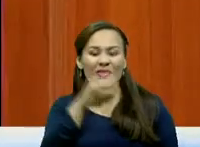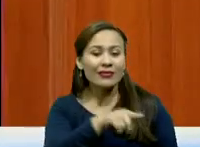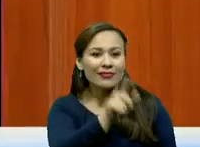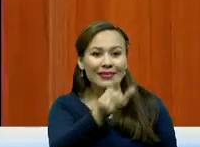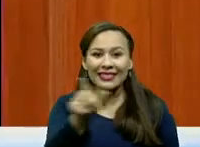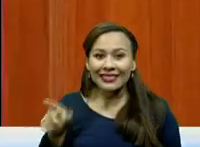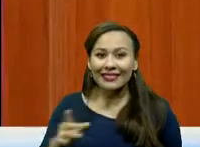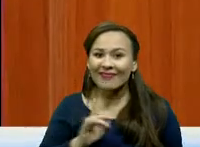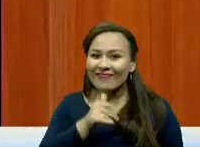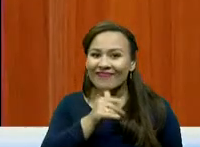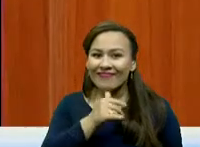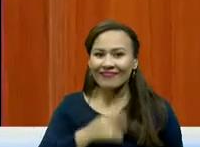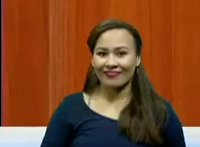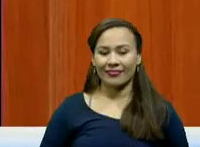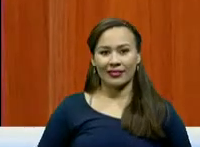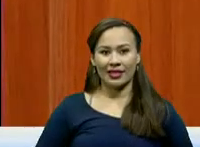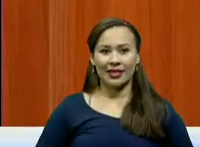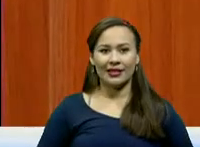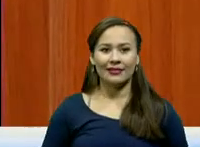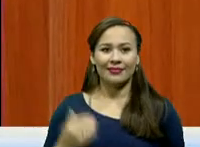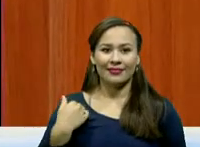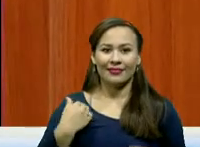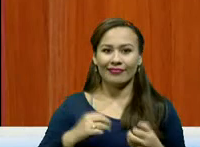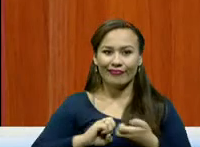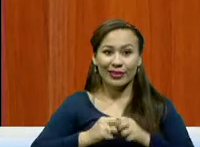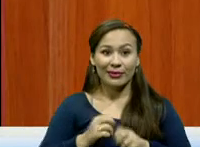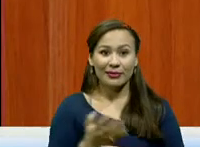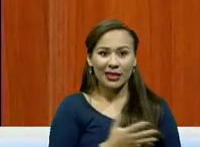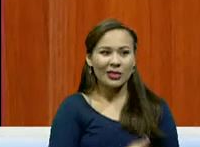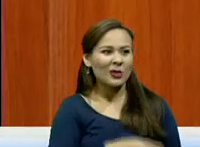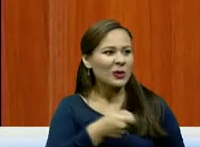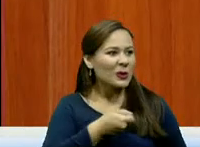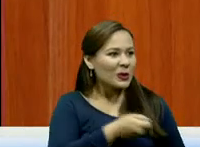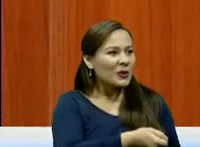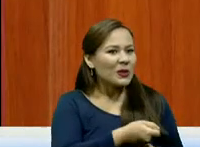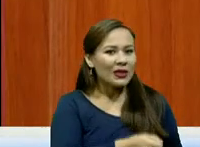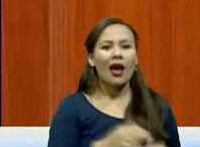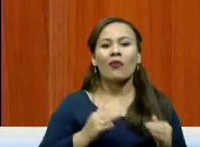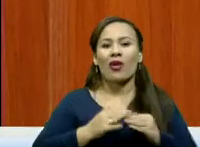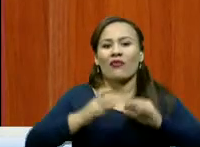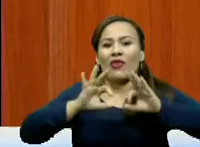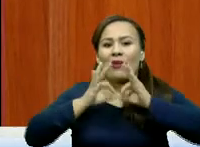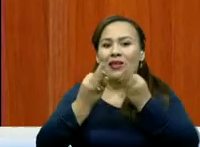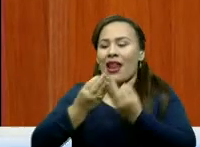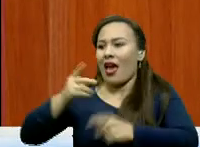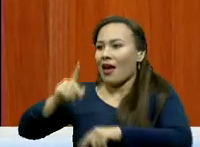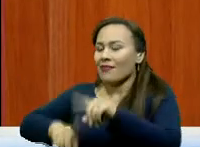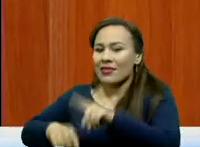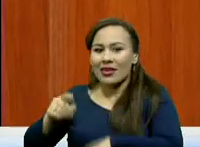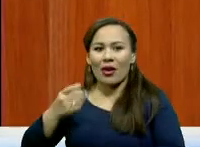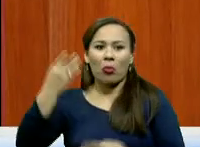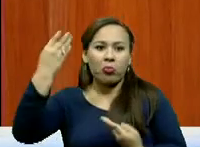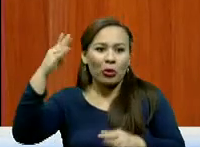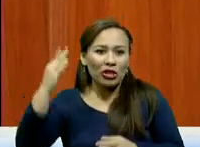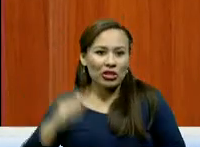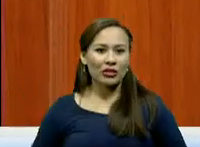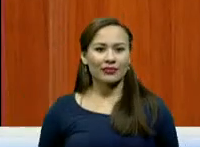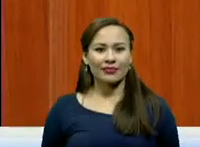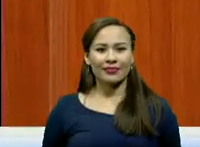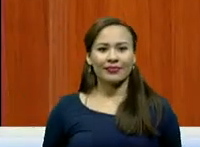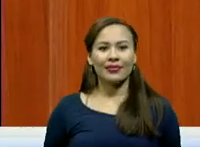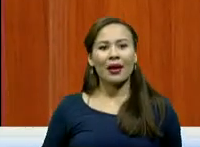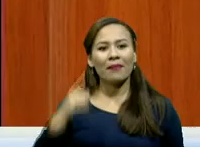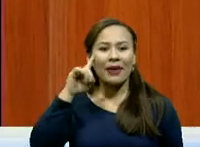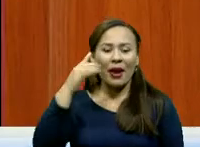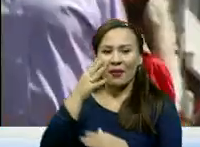o buscar a quien tienen a lo mejor una pequeña rencilla de índole familiar, amoroso, político, para poder hacer de las